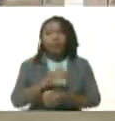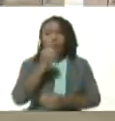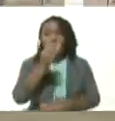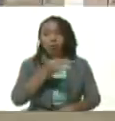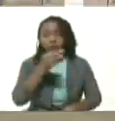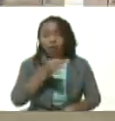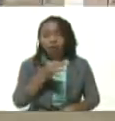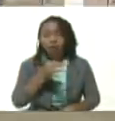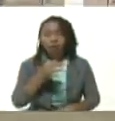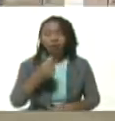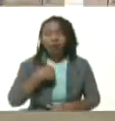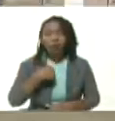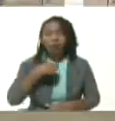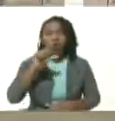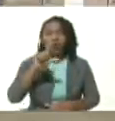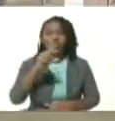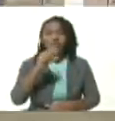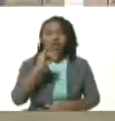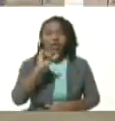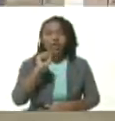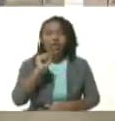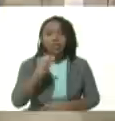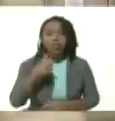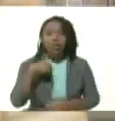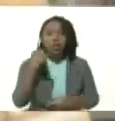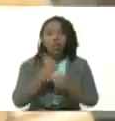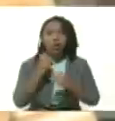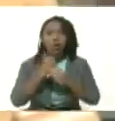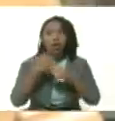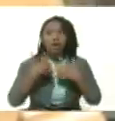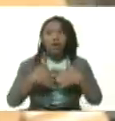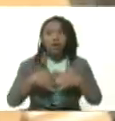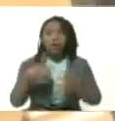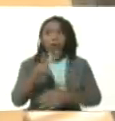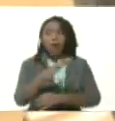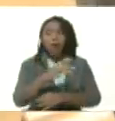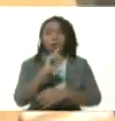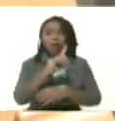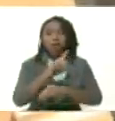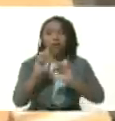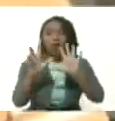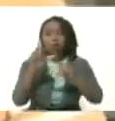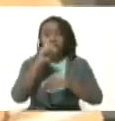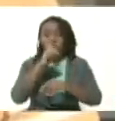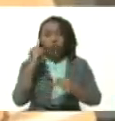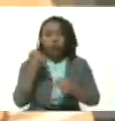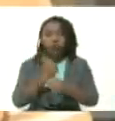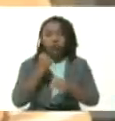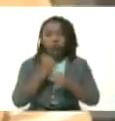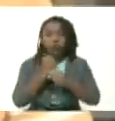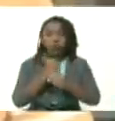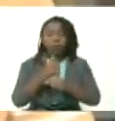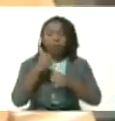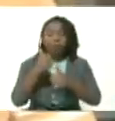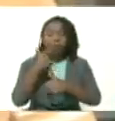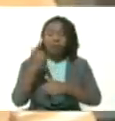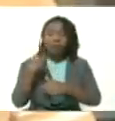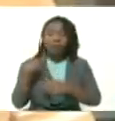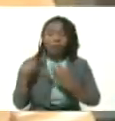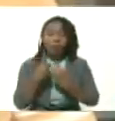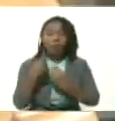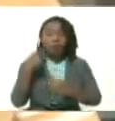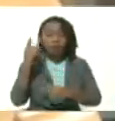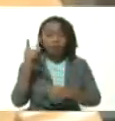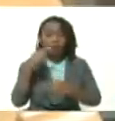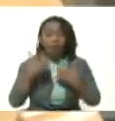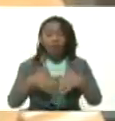Luis Di Pelino. Trabajo en esta empresa desde hace aproximadamente 18 años. Como bien dice mi compañero Luis Vierno,